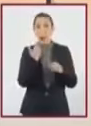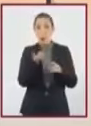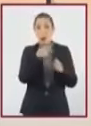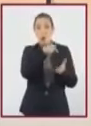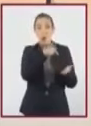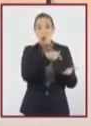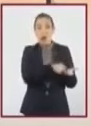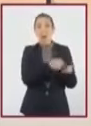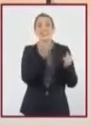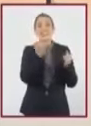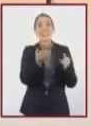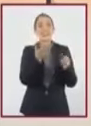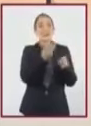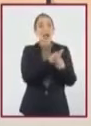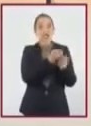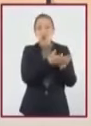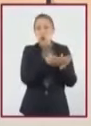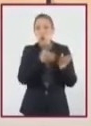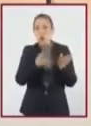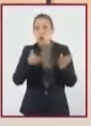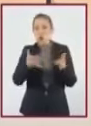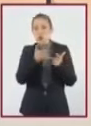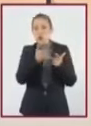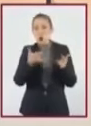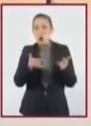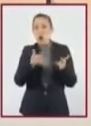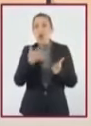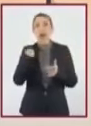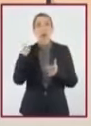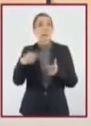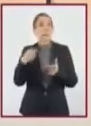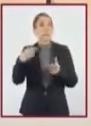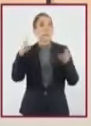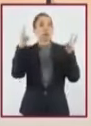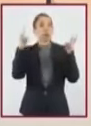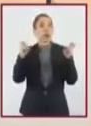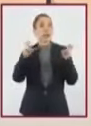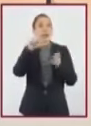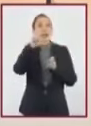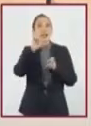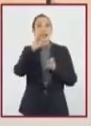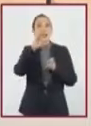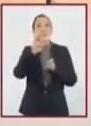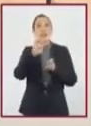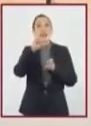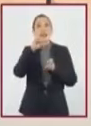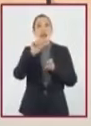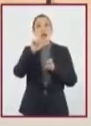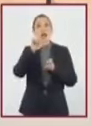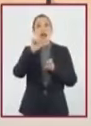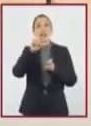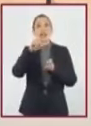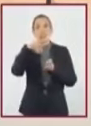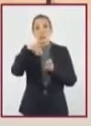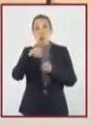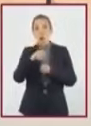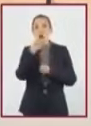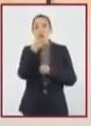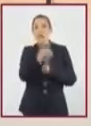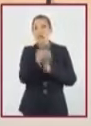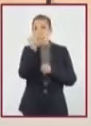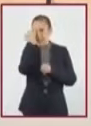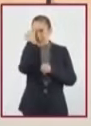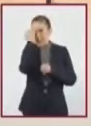temporal y espacialmente el proceso histórico conocido como liberalismo, una doctrina